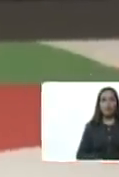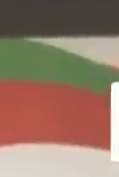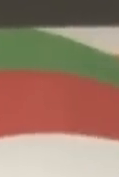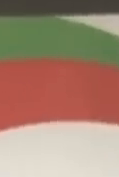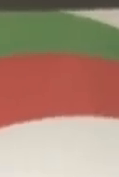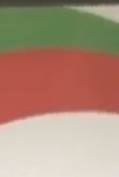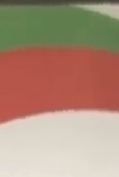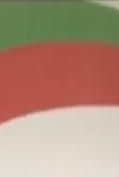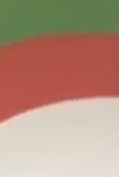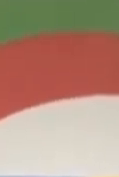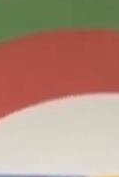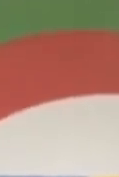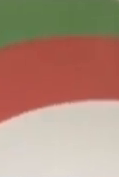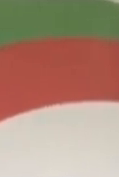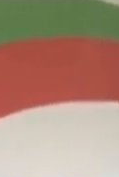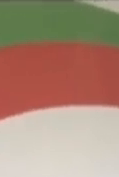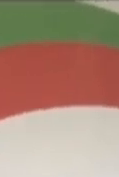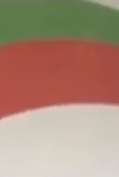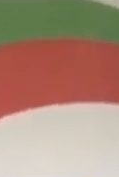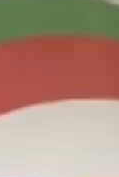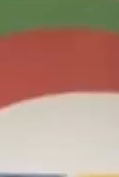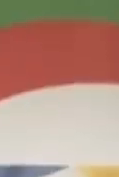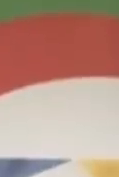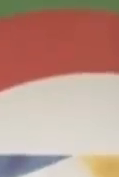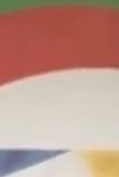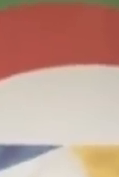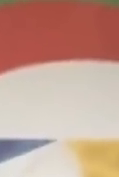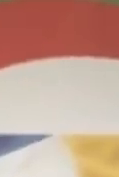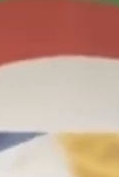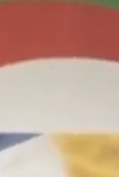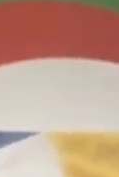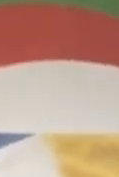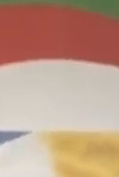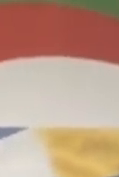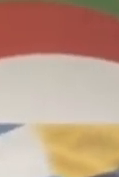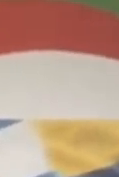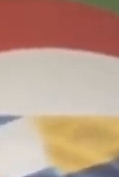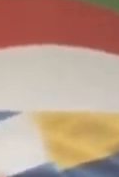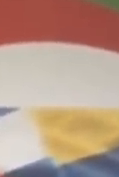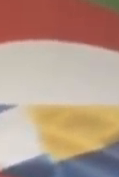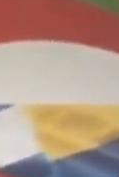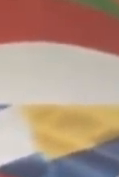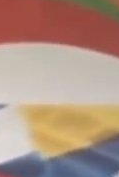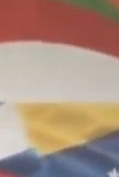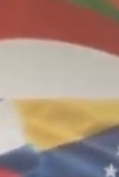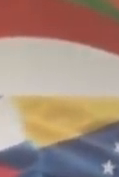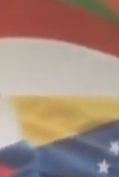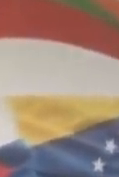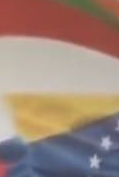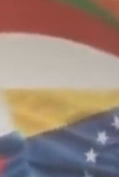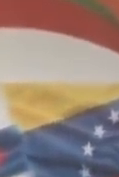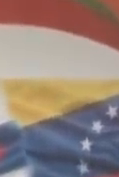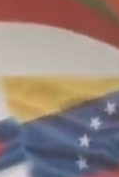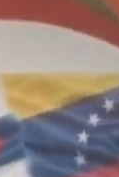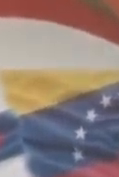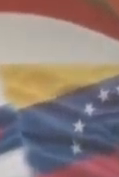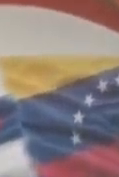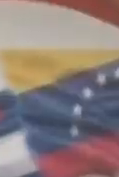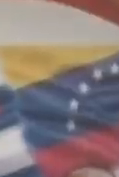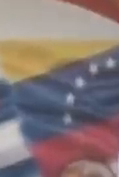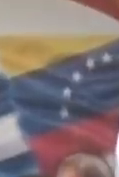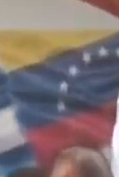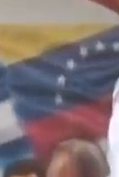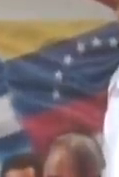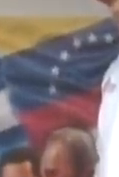comandante en jefe, presidente constitucional de la República Bolivariana de Venezuela. Saludo desde el estado Lara, desde el